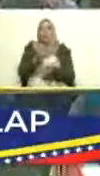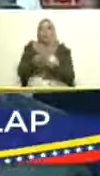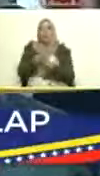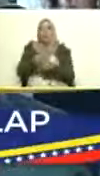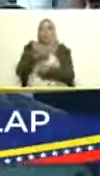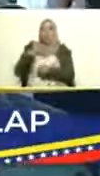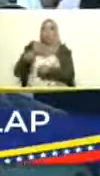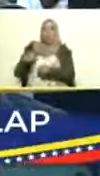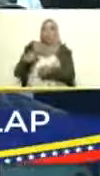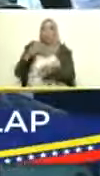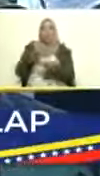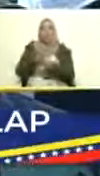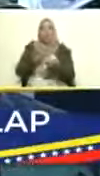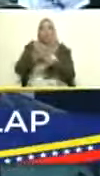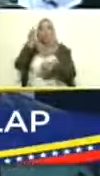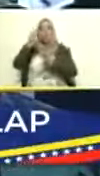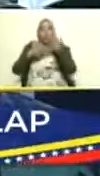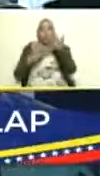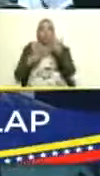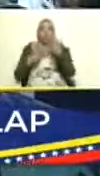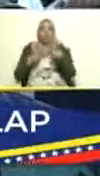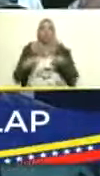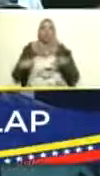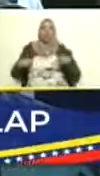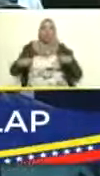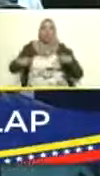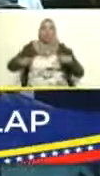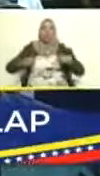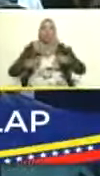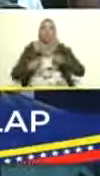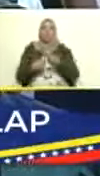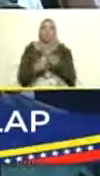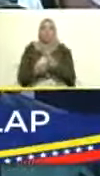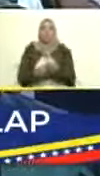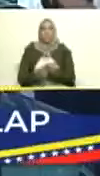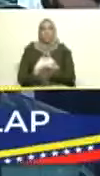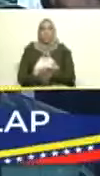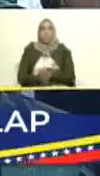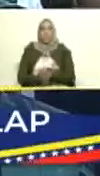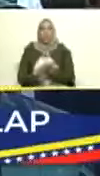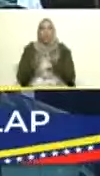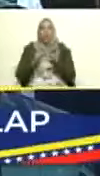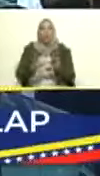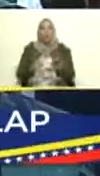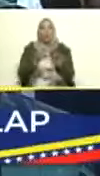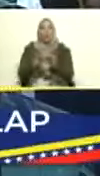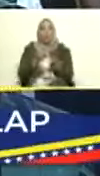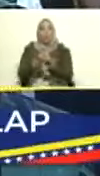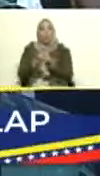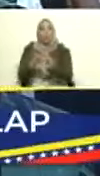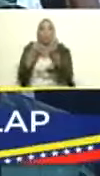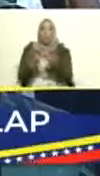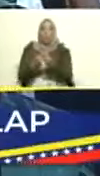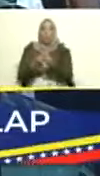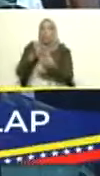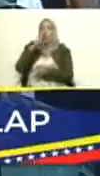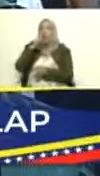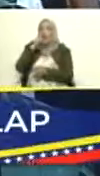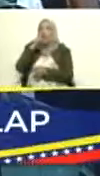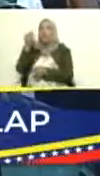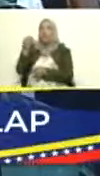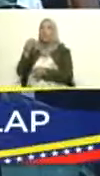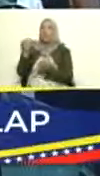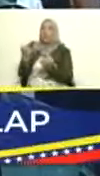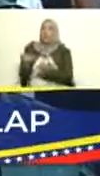nuestro eterno comandante Hugo Rafael Chávez dijo: continuemos acompañando a Maduro. Y no nos dijo en